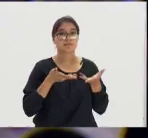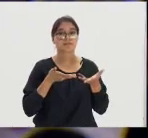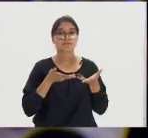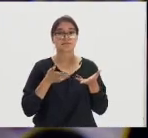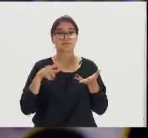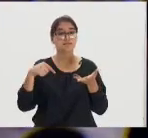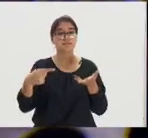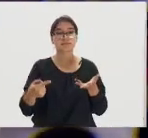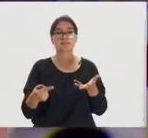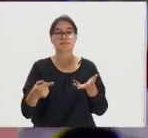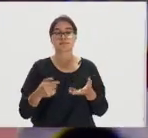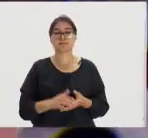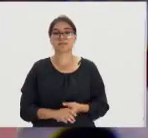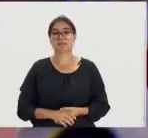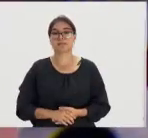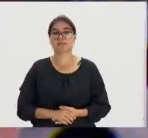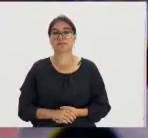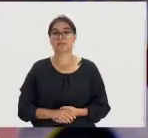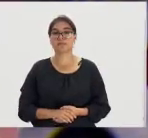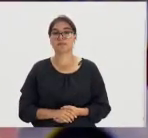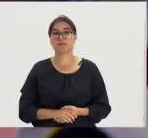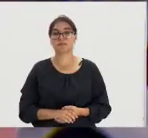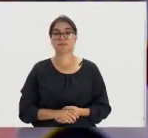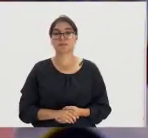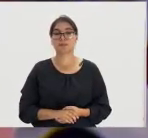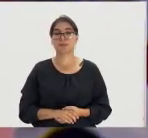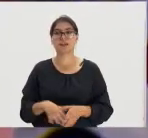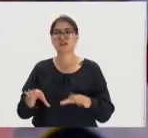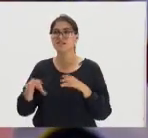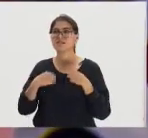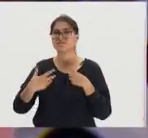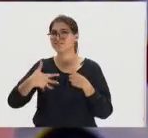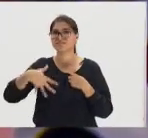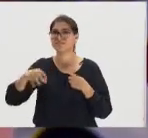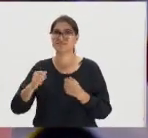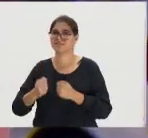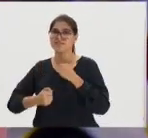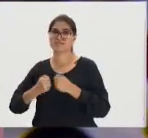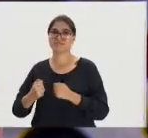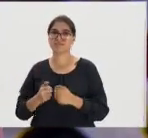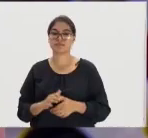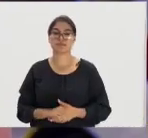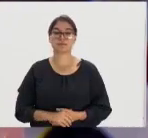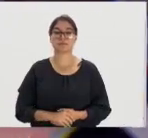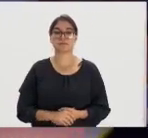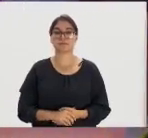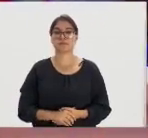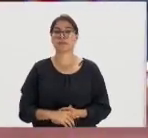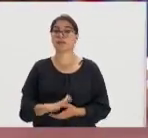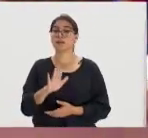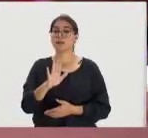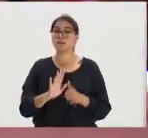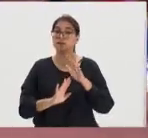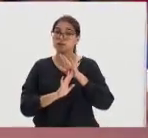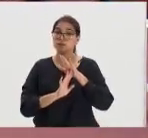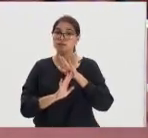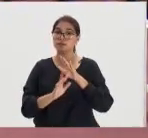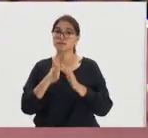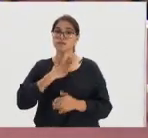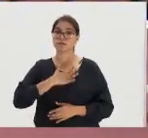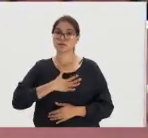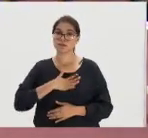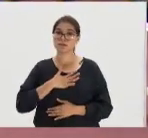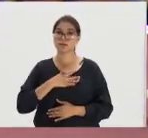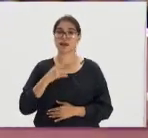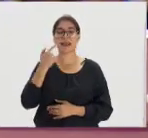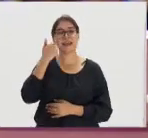Dice, para que podáis renunciar y salir corriendo. No dice así. Ay, hermano, no hay cosa más detestable que el dolor de